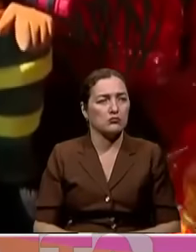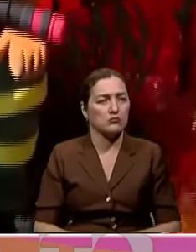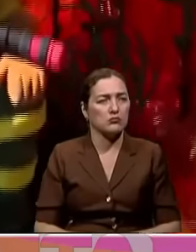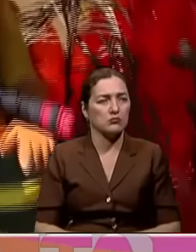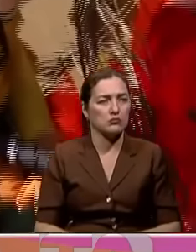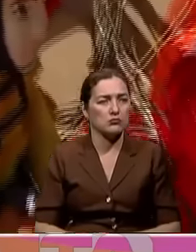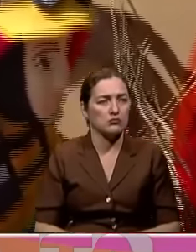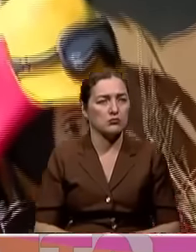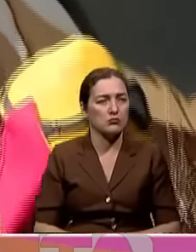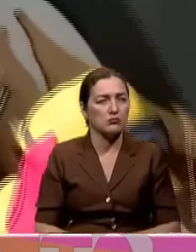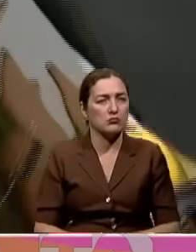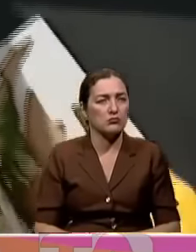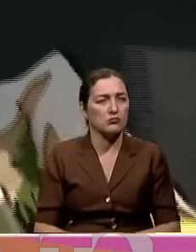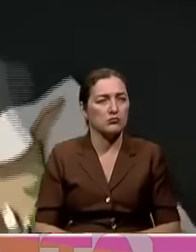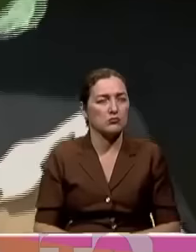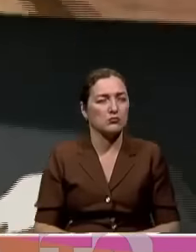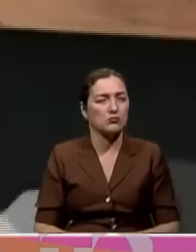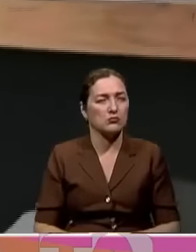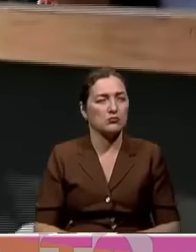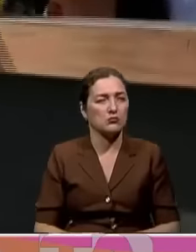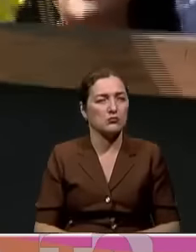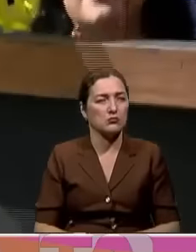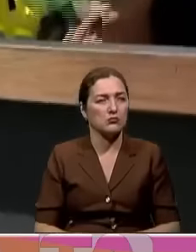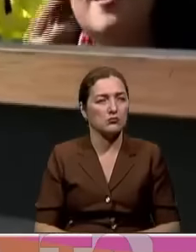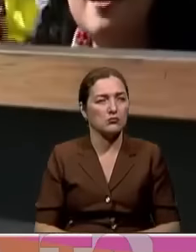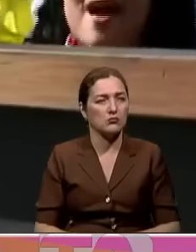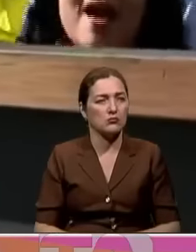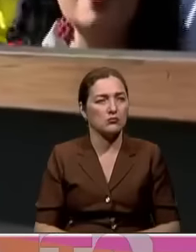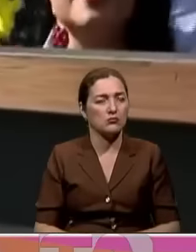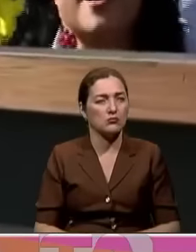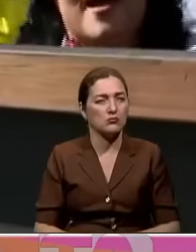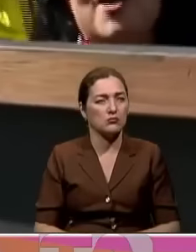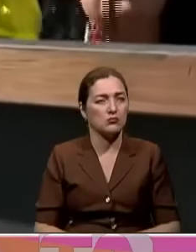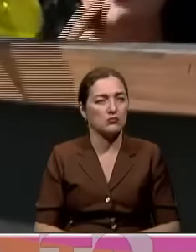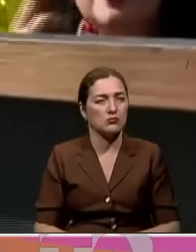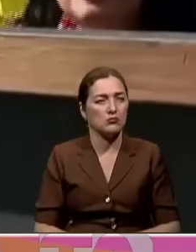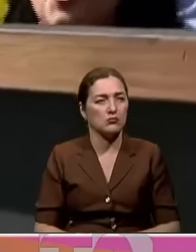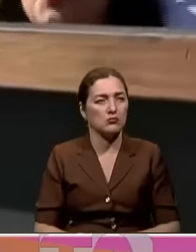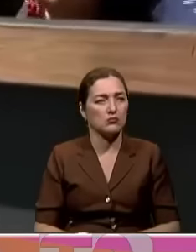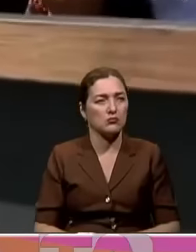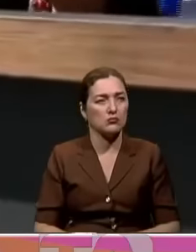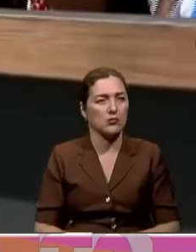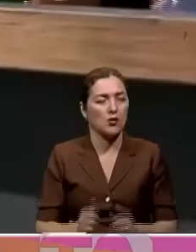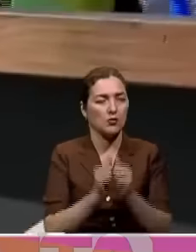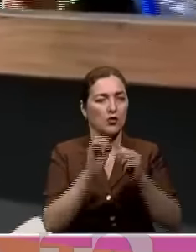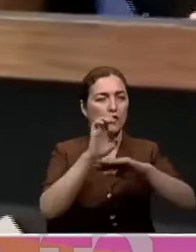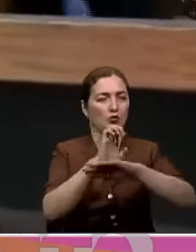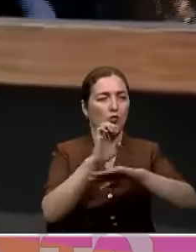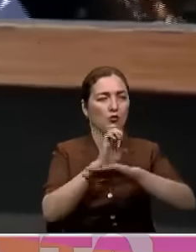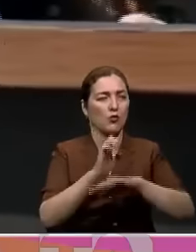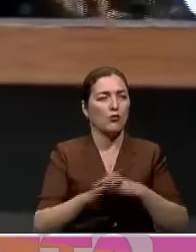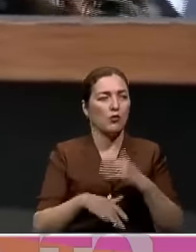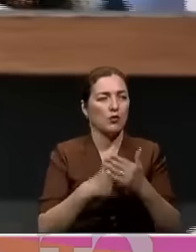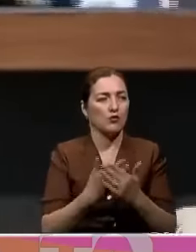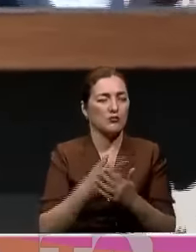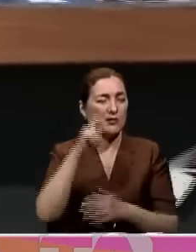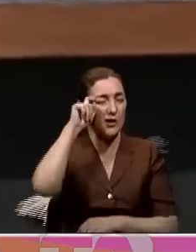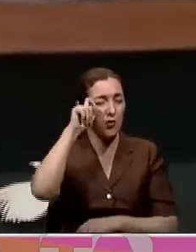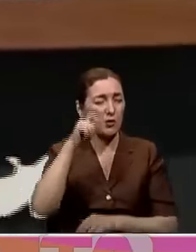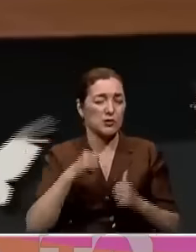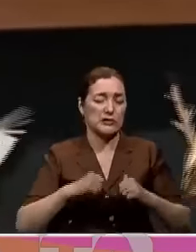estos momentos tan duros y logramos combatirlo. Lo dicho, Rafael, estamos para unirnos entre ecuatorianos. Lo que vivimos es un triste recuerdo,